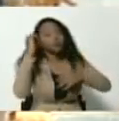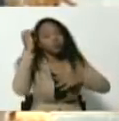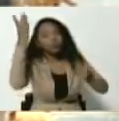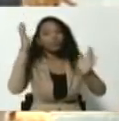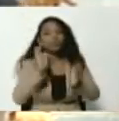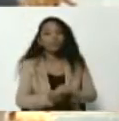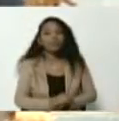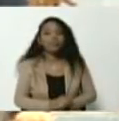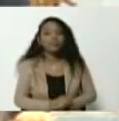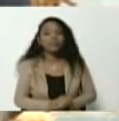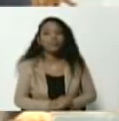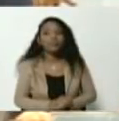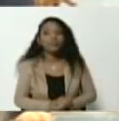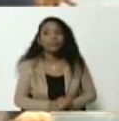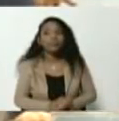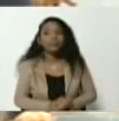Citibank,